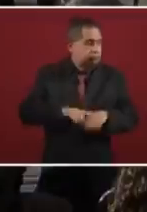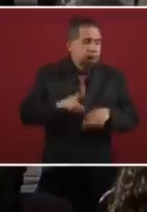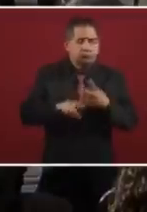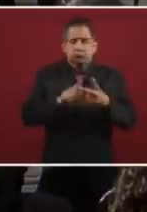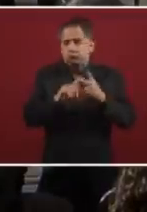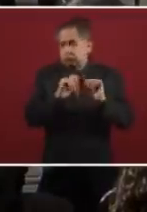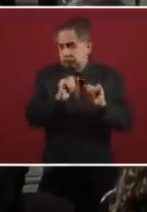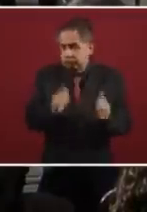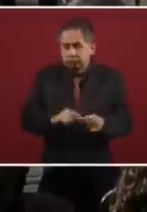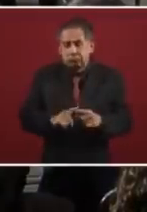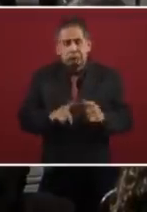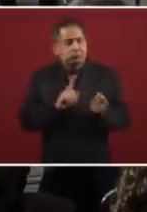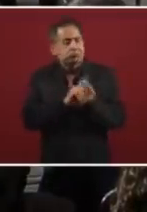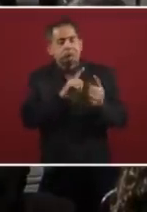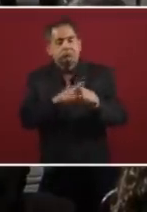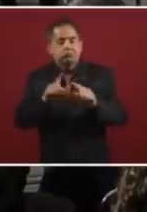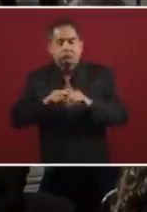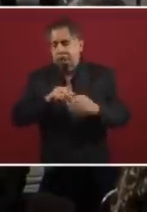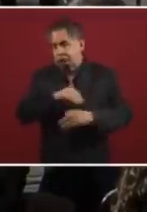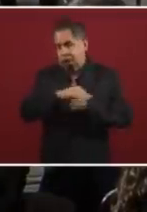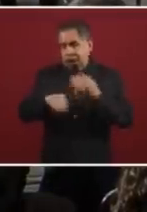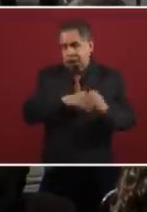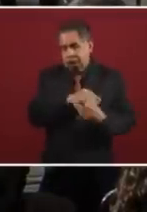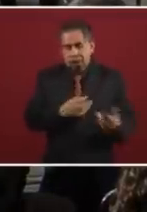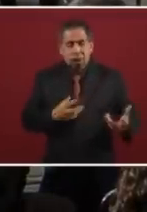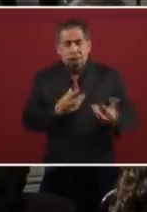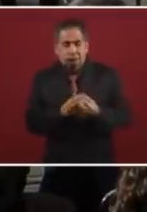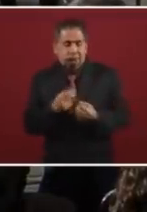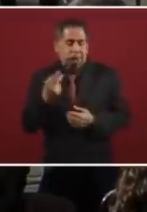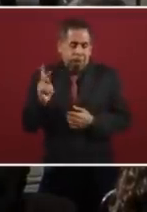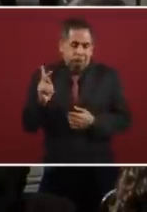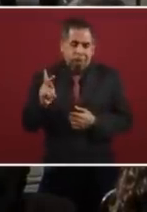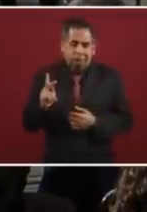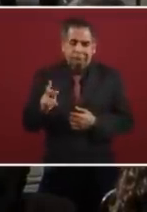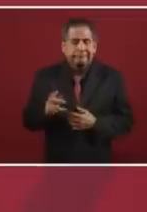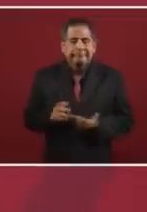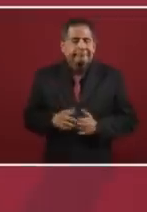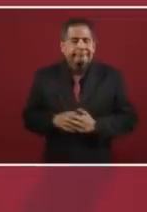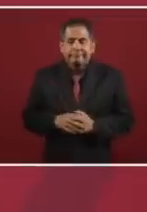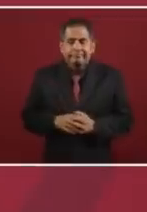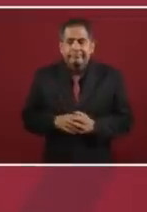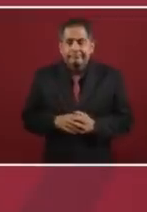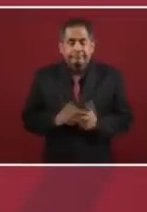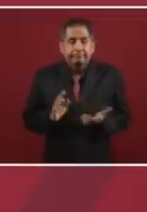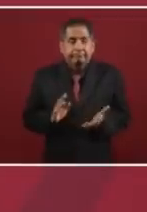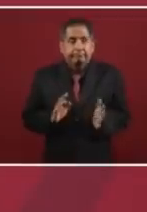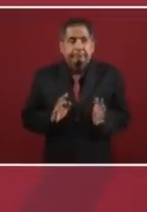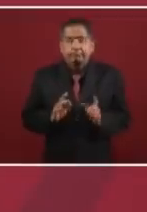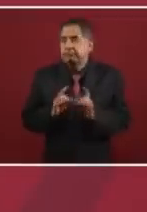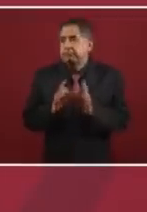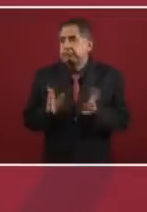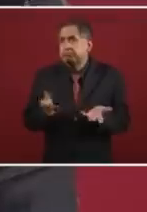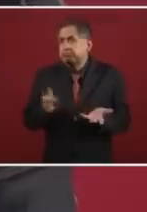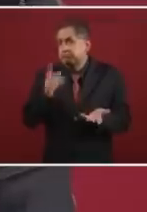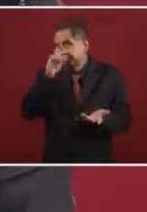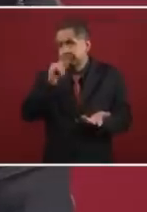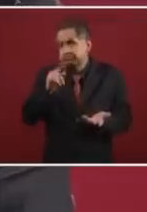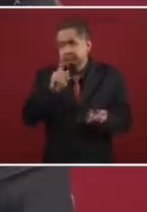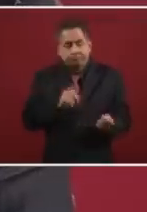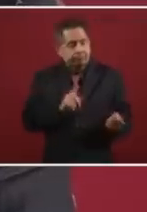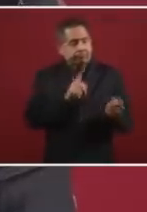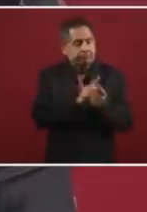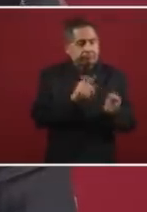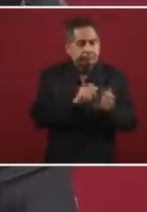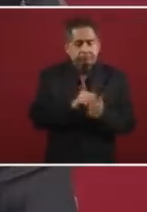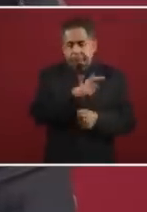arte pues con todos pero no se dio la oportunidad de que yo me